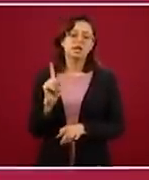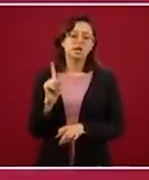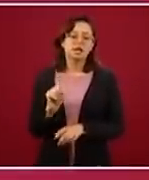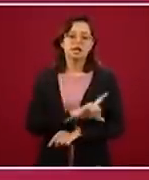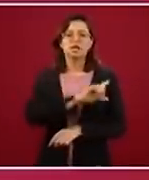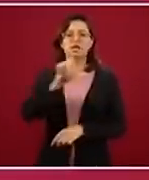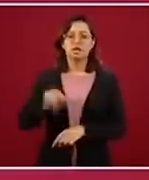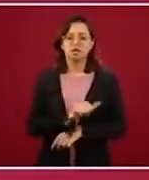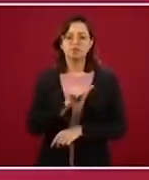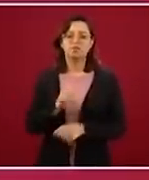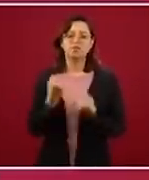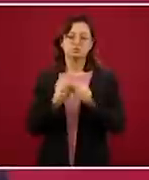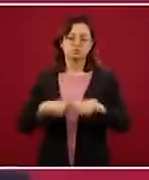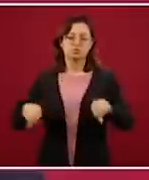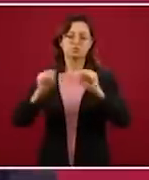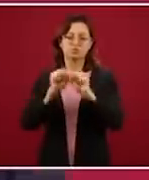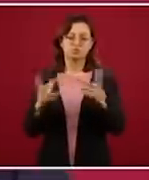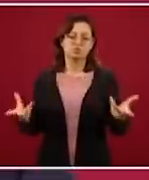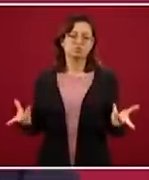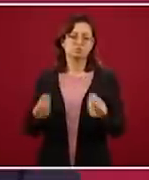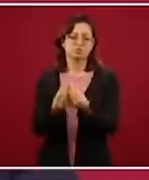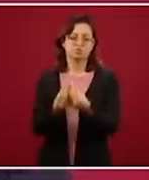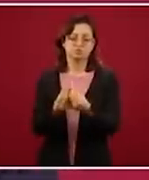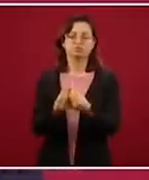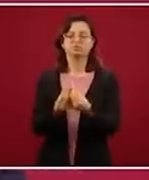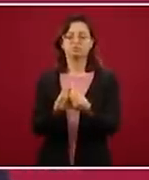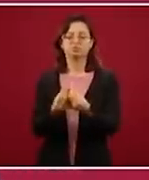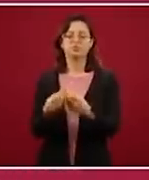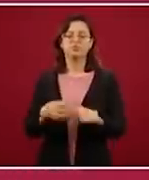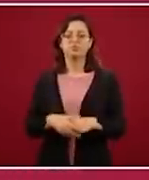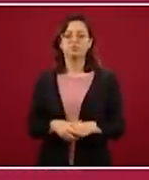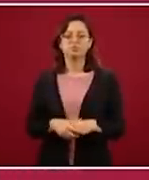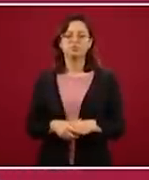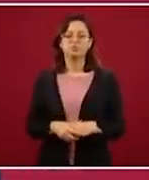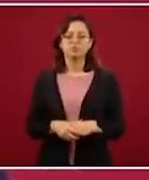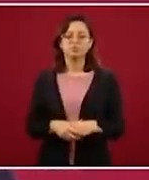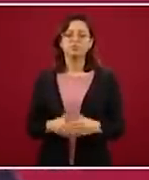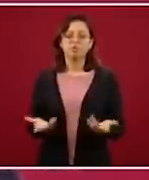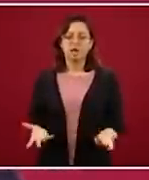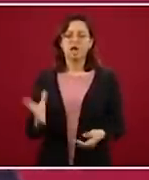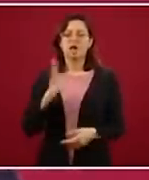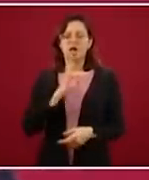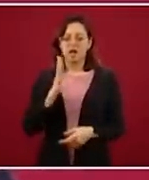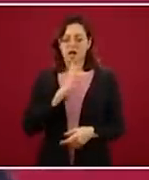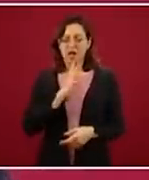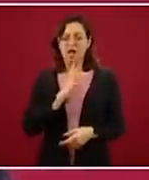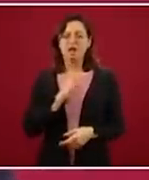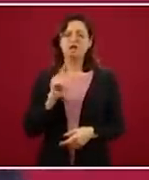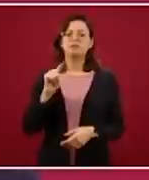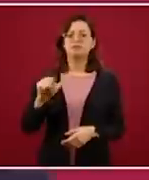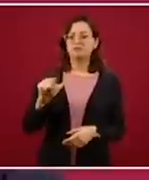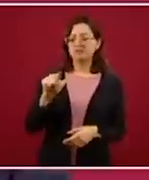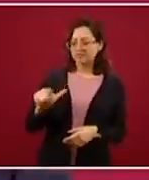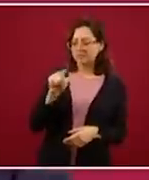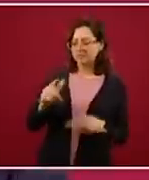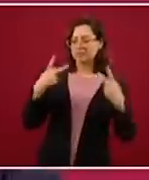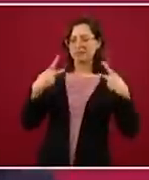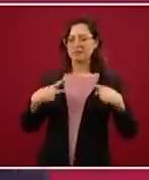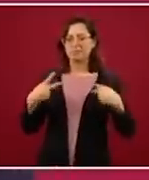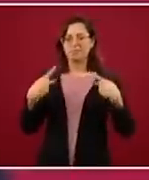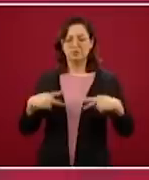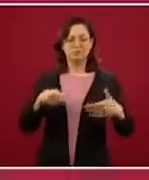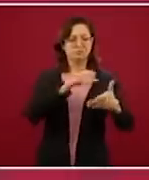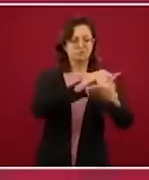se convertirían en sus socios comerciales y financieros. Hay 17 personas físicas y morales que han sido bloqueadas,